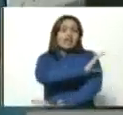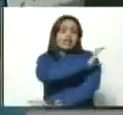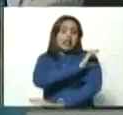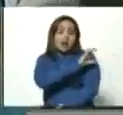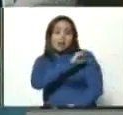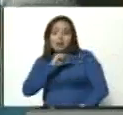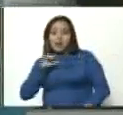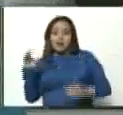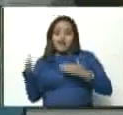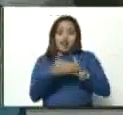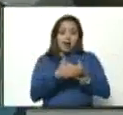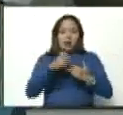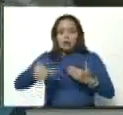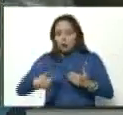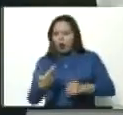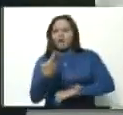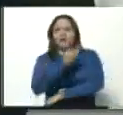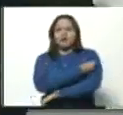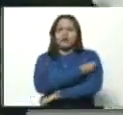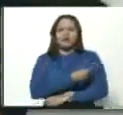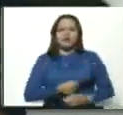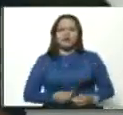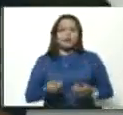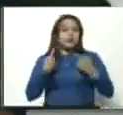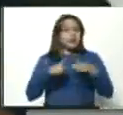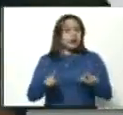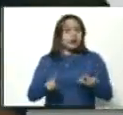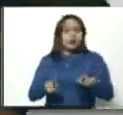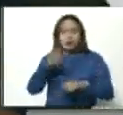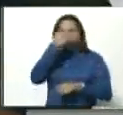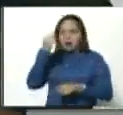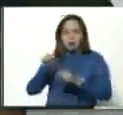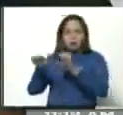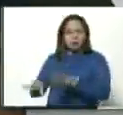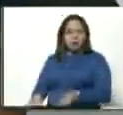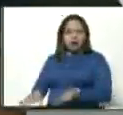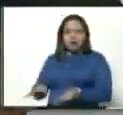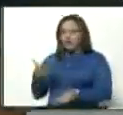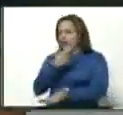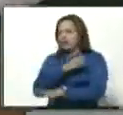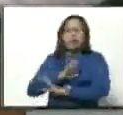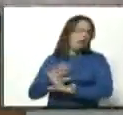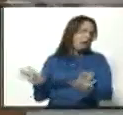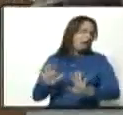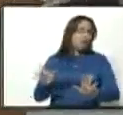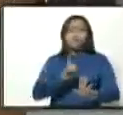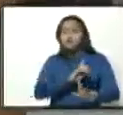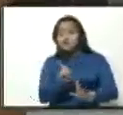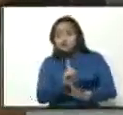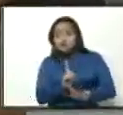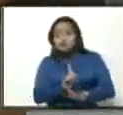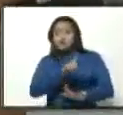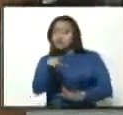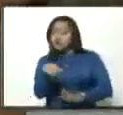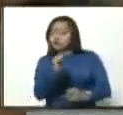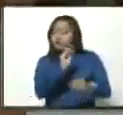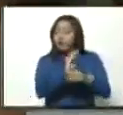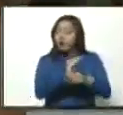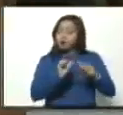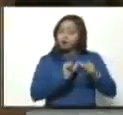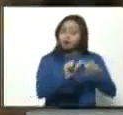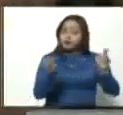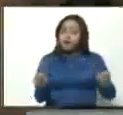ahí mismo se pueden vacunar, pero no pueden dejar de vacunarse. Estamos protegiéndolos para que ustedes puedan seguir salvando vidas